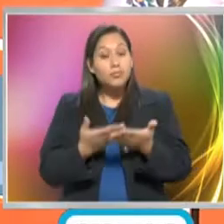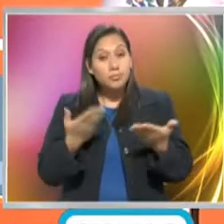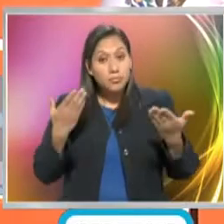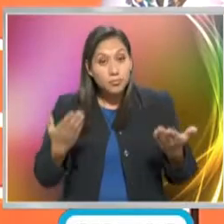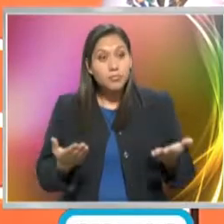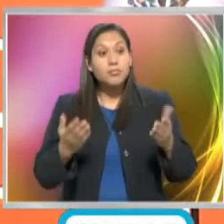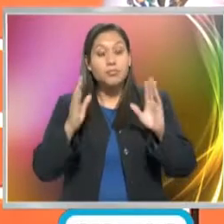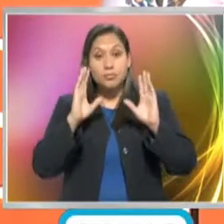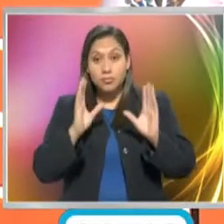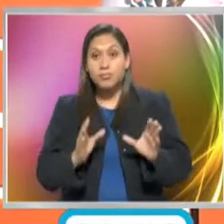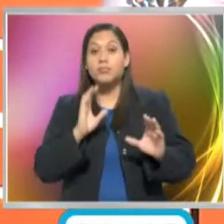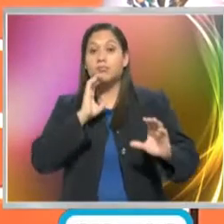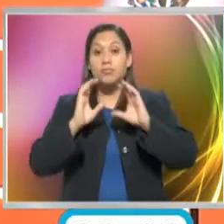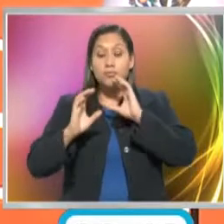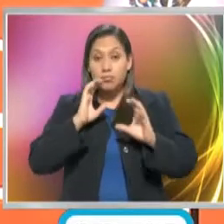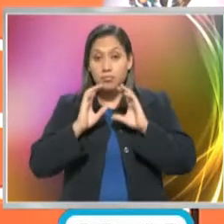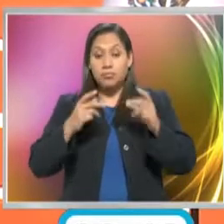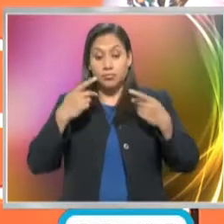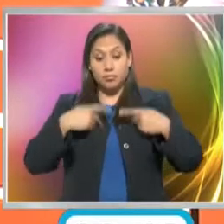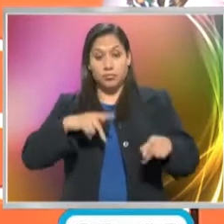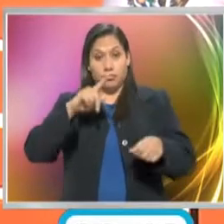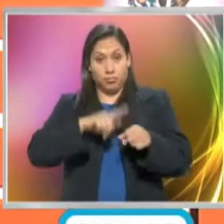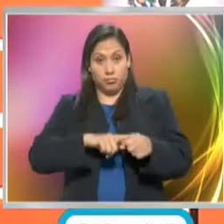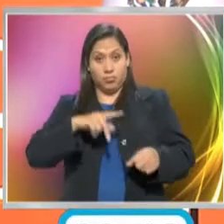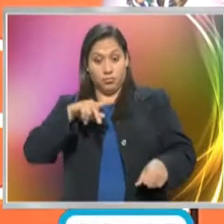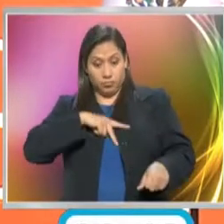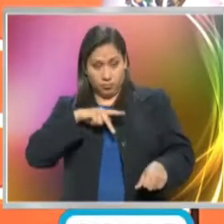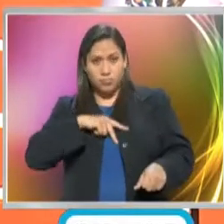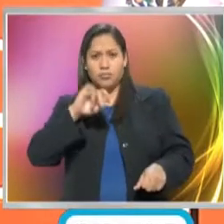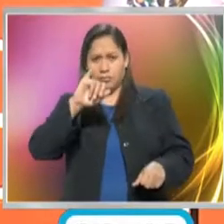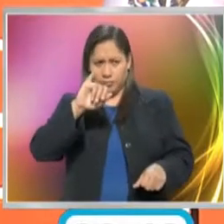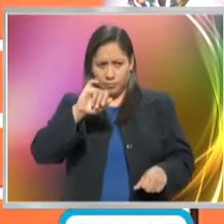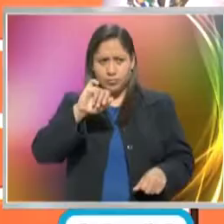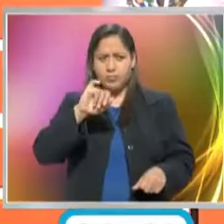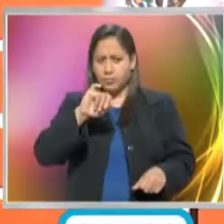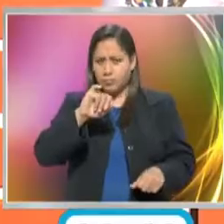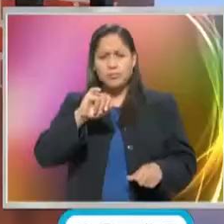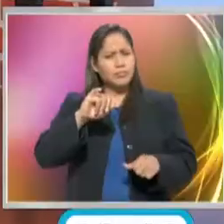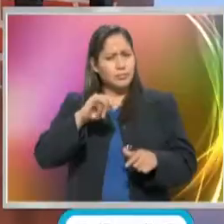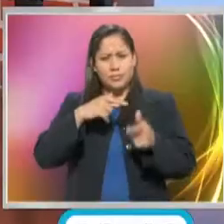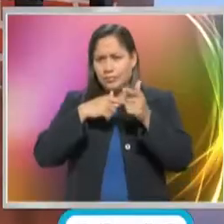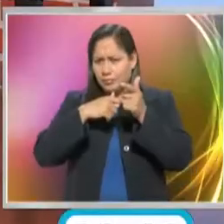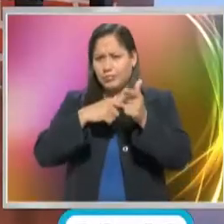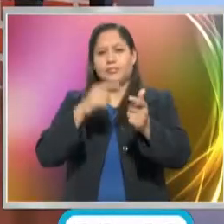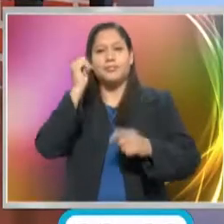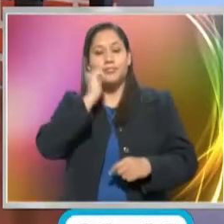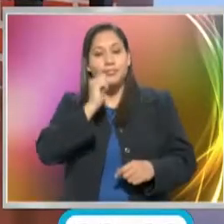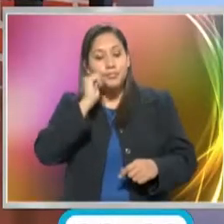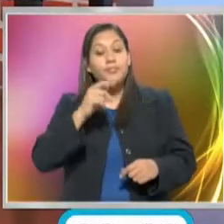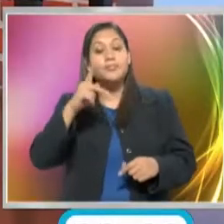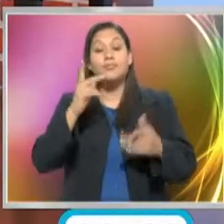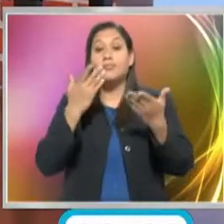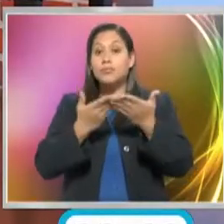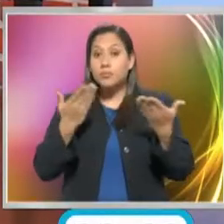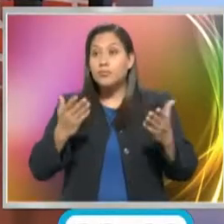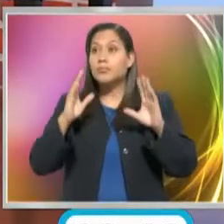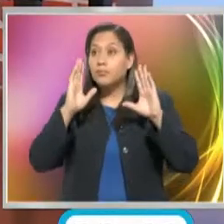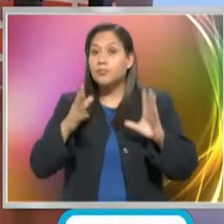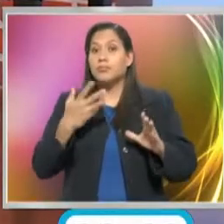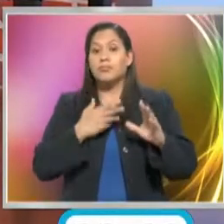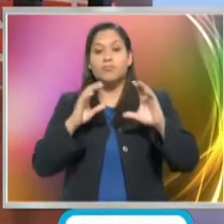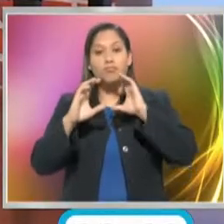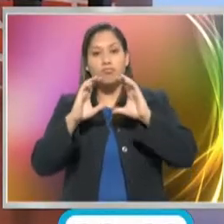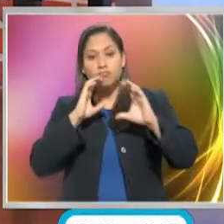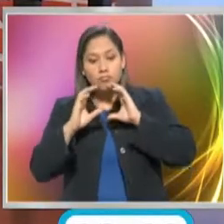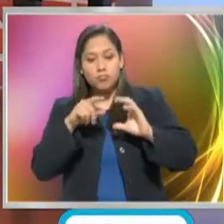Norma, muy buenos días, bienvenida, ¿cómo estás? Hola, muy bien, muchas gracias, muy contenta otra vez de estar aquí con ustedes. Siempre es un gusto conversar contigo porque sí.